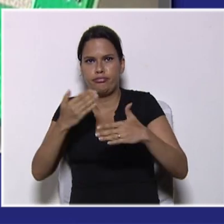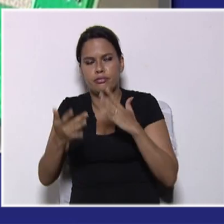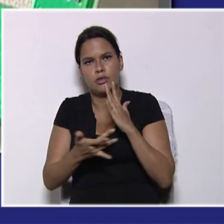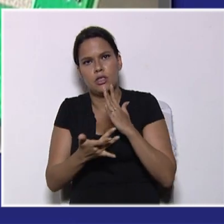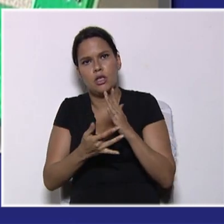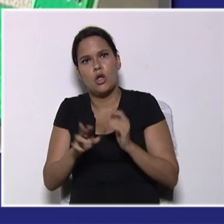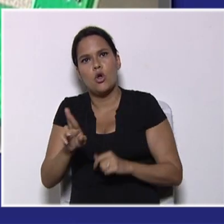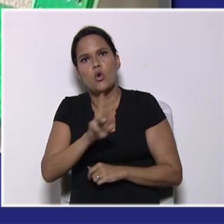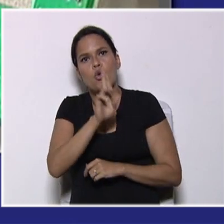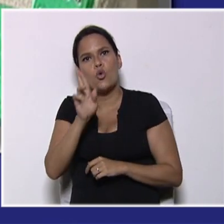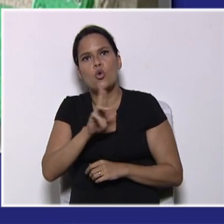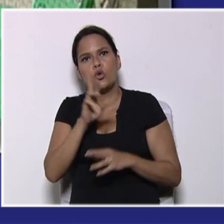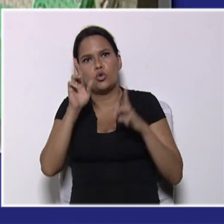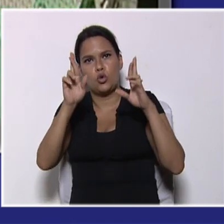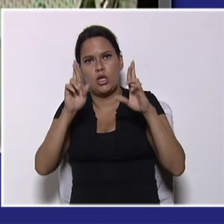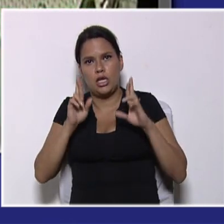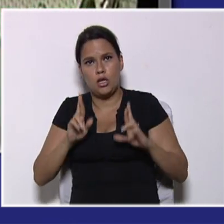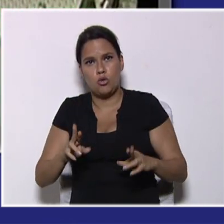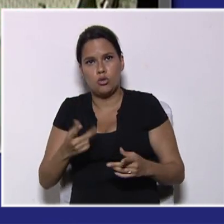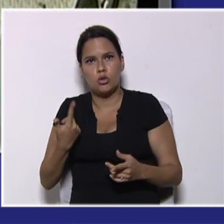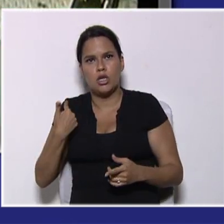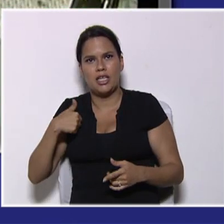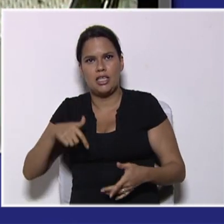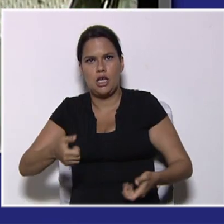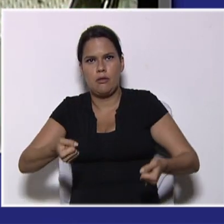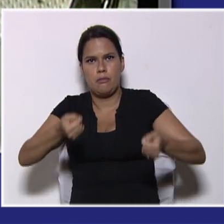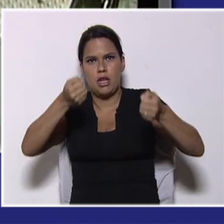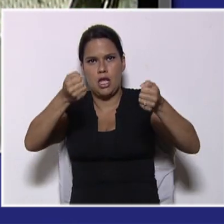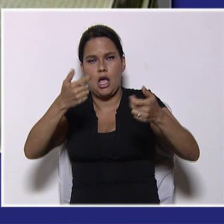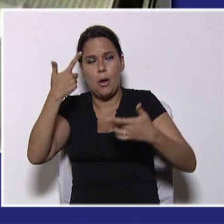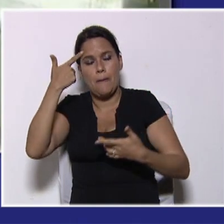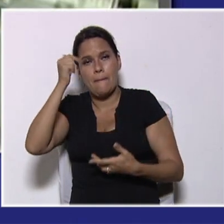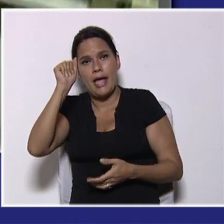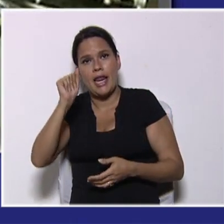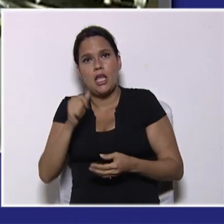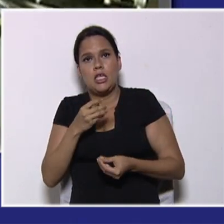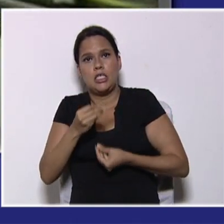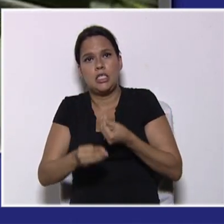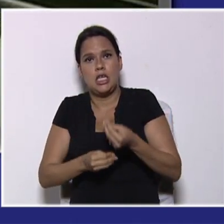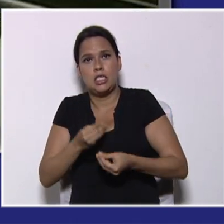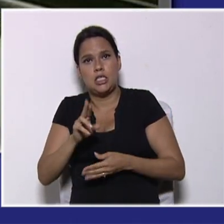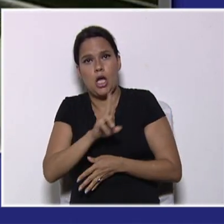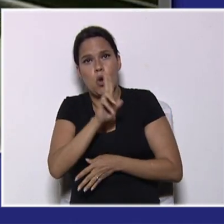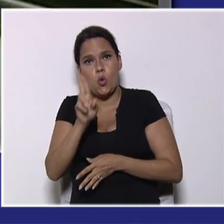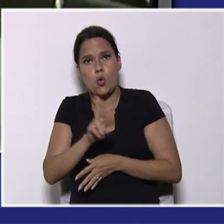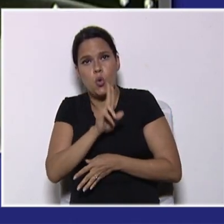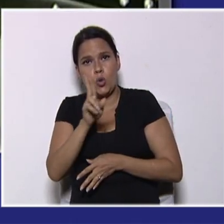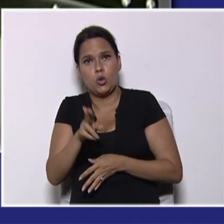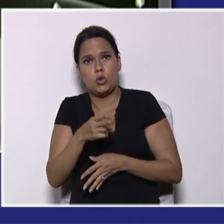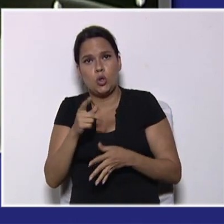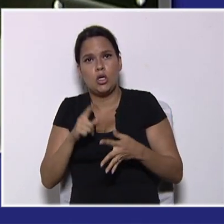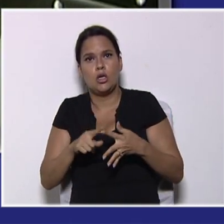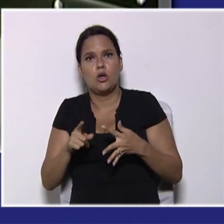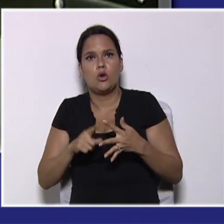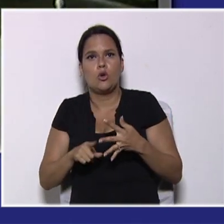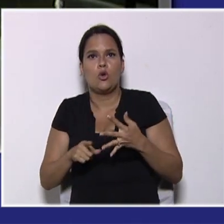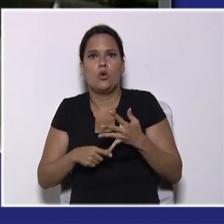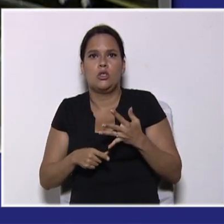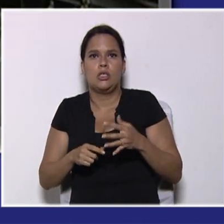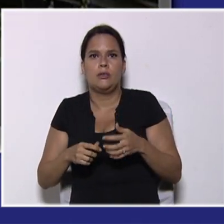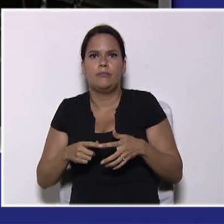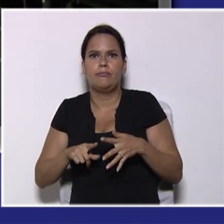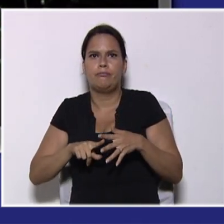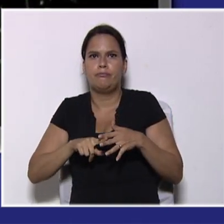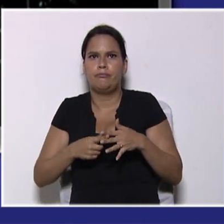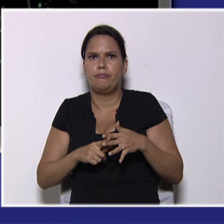usos de recursos disponibles en el mercado. Para ello, se hace uso de dispositivos electrónicos que permiten el